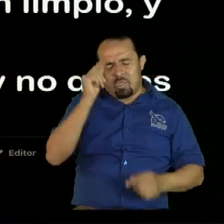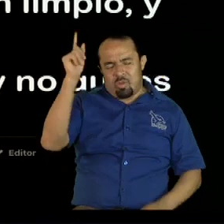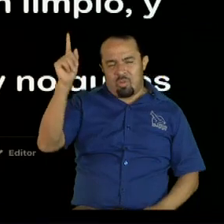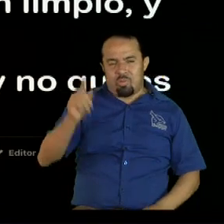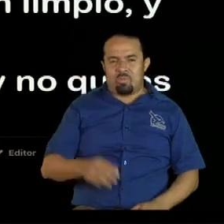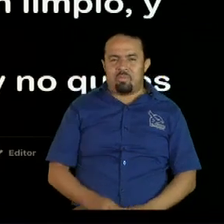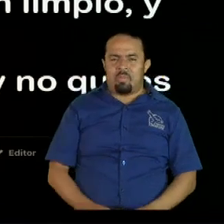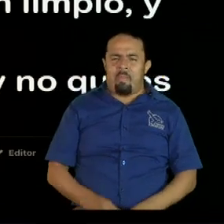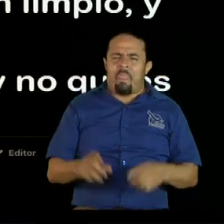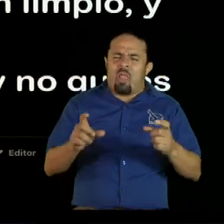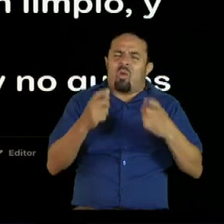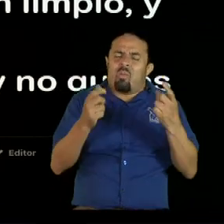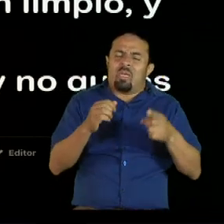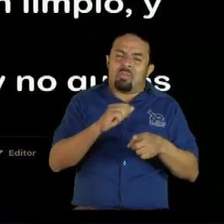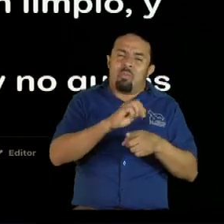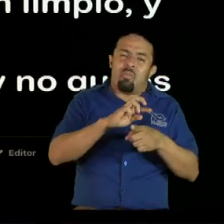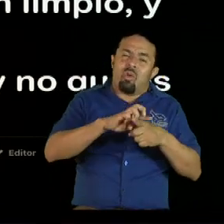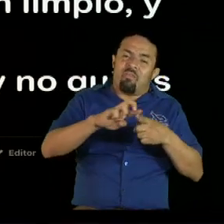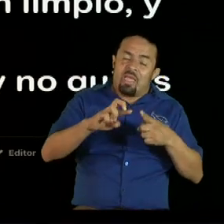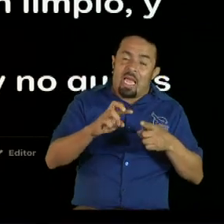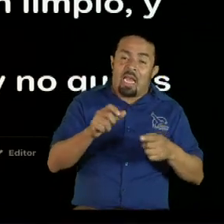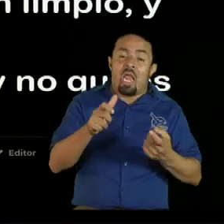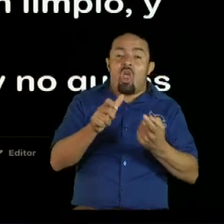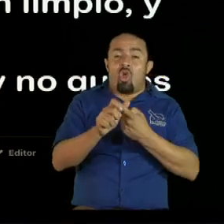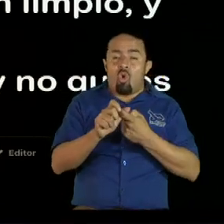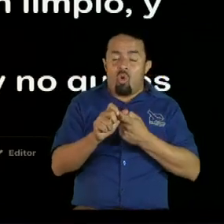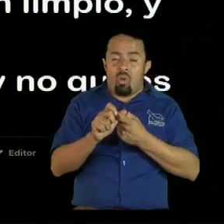¿Cómo es eso de purificar con hisopo?